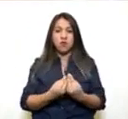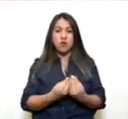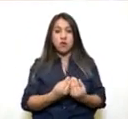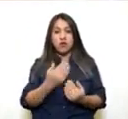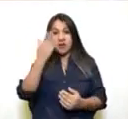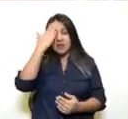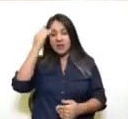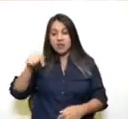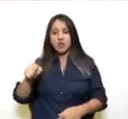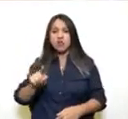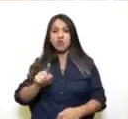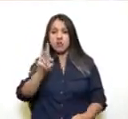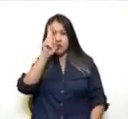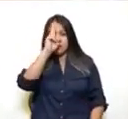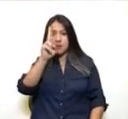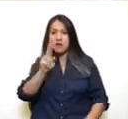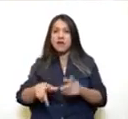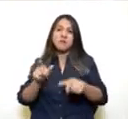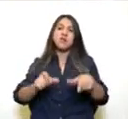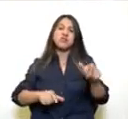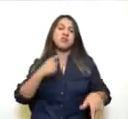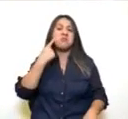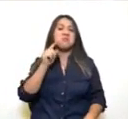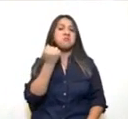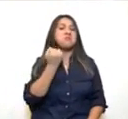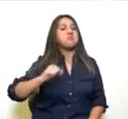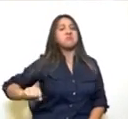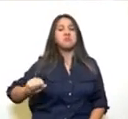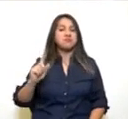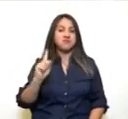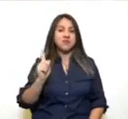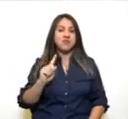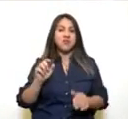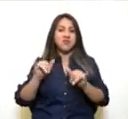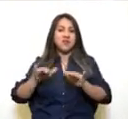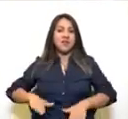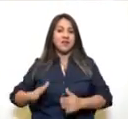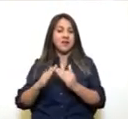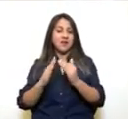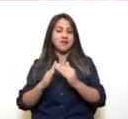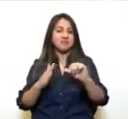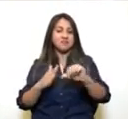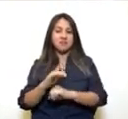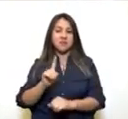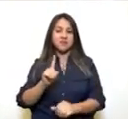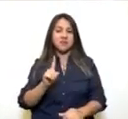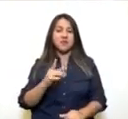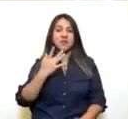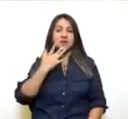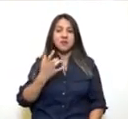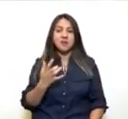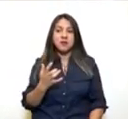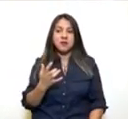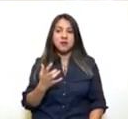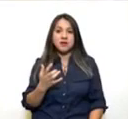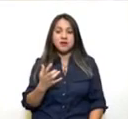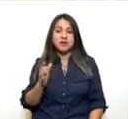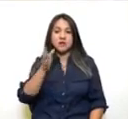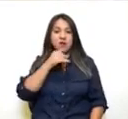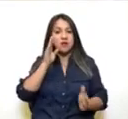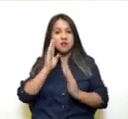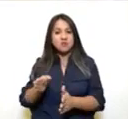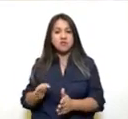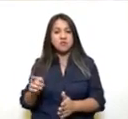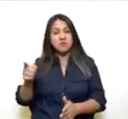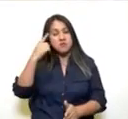vemos que la gente está desobedeciendo más que nunca creo que le dejó de prestar la importancia que tenía